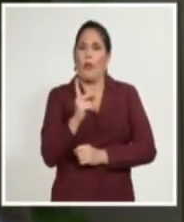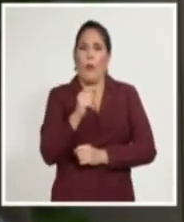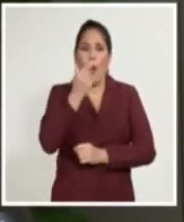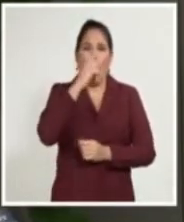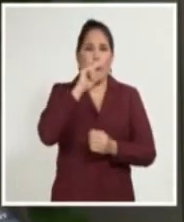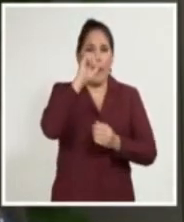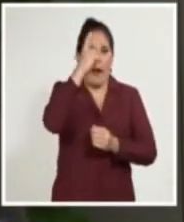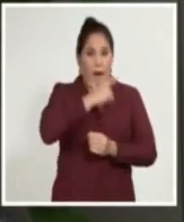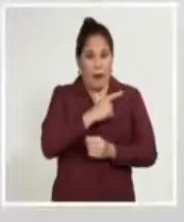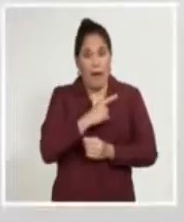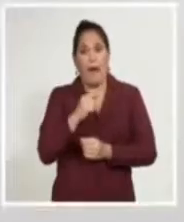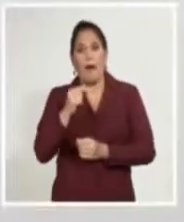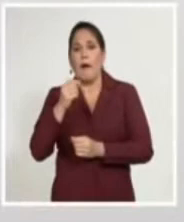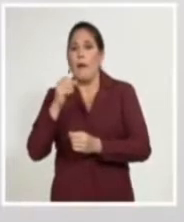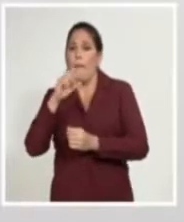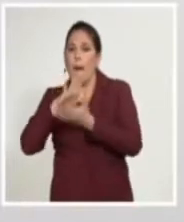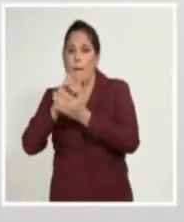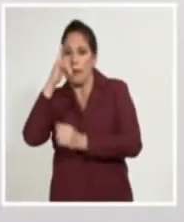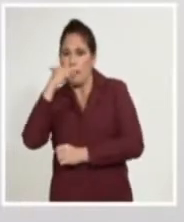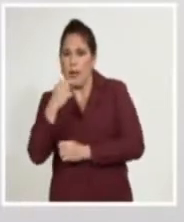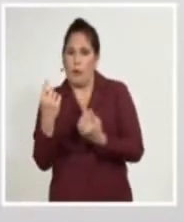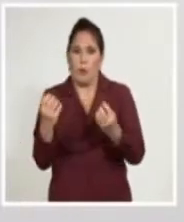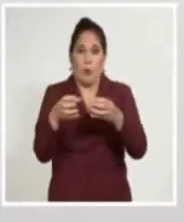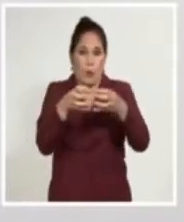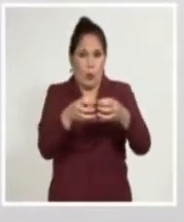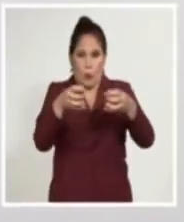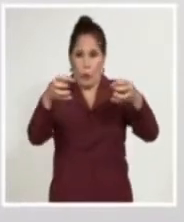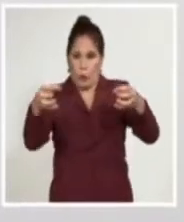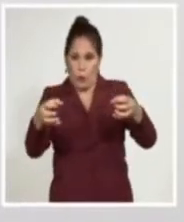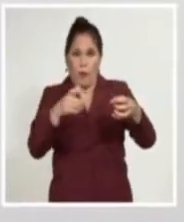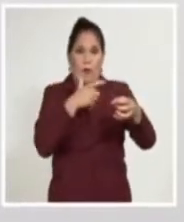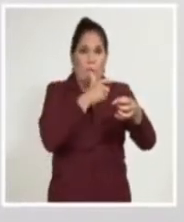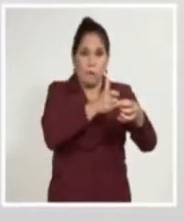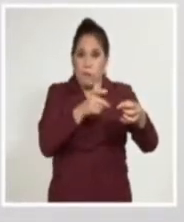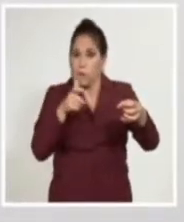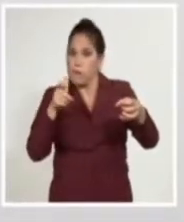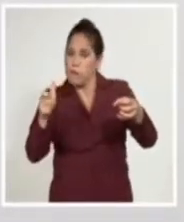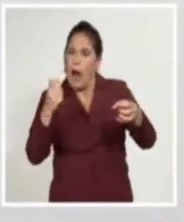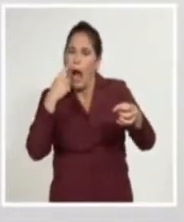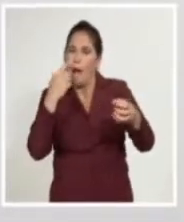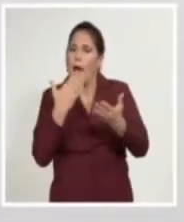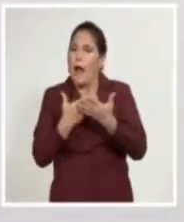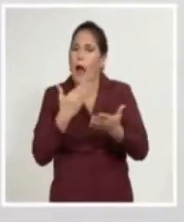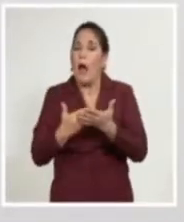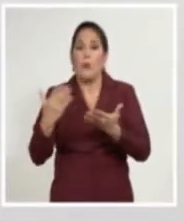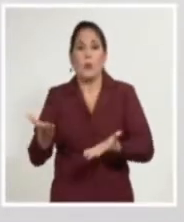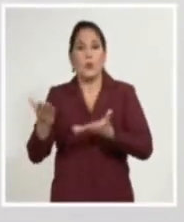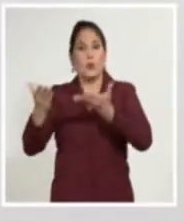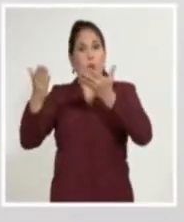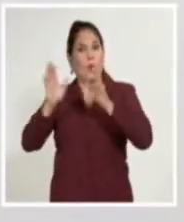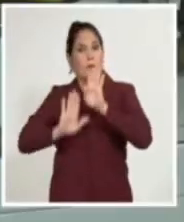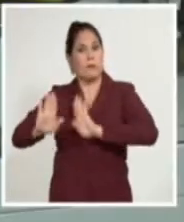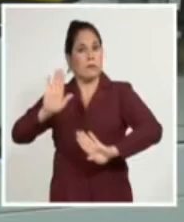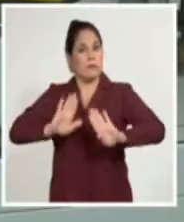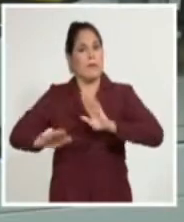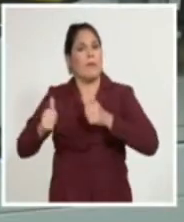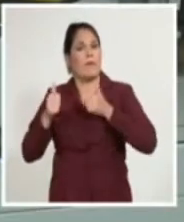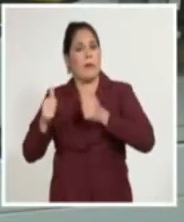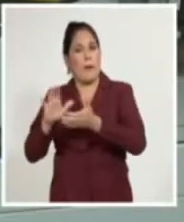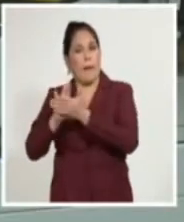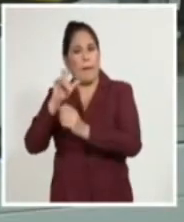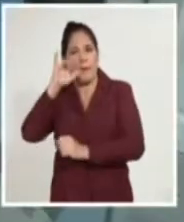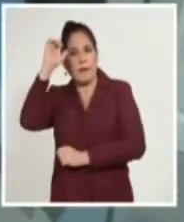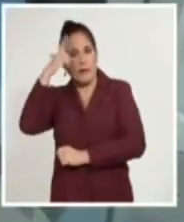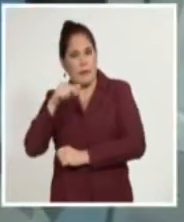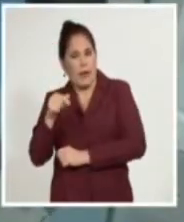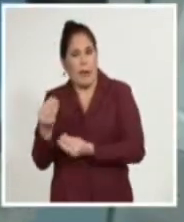otra mitad de los voluntarios. Según el experto, Manvisa es de fácil aplicación y brinda la posibilidad de lograr rápidamente una inducción